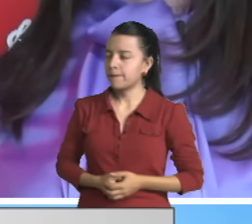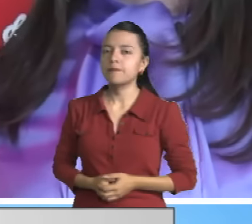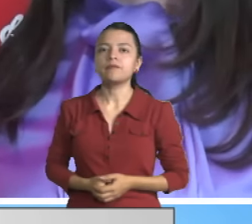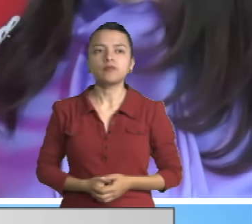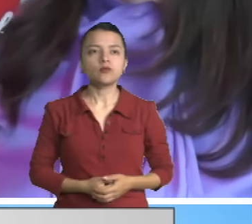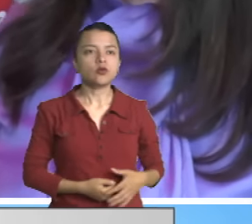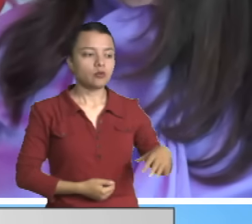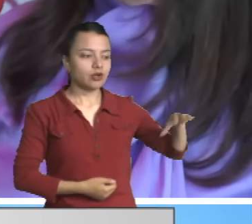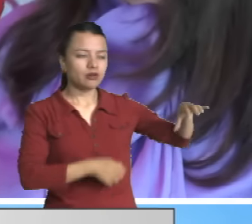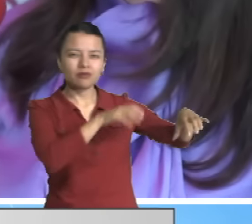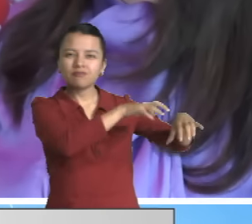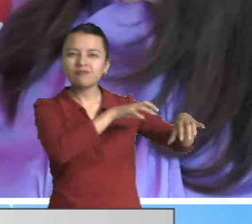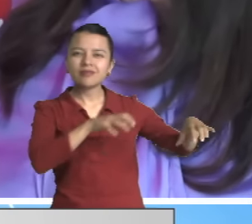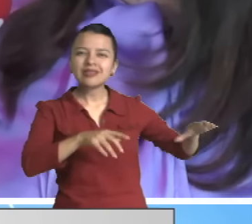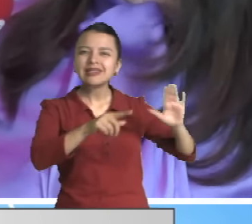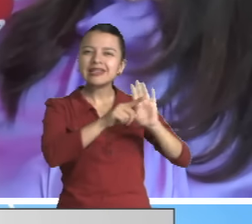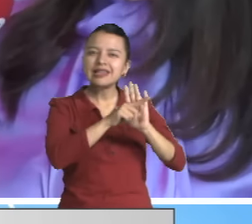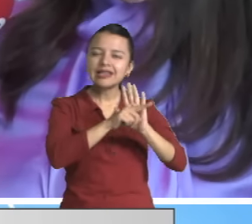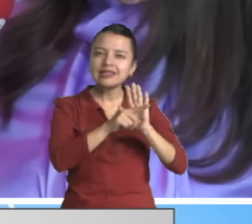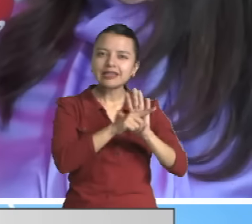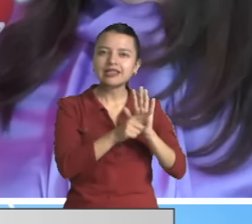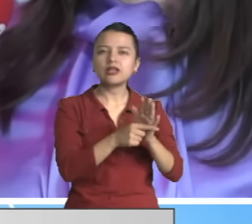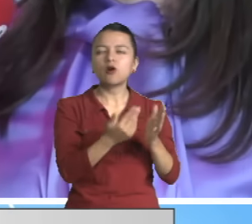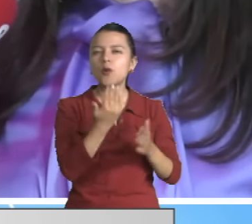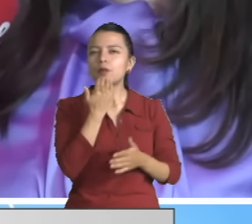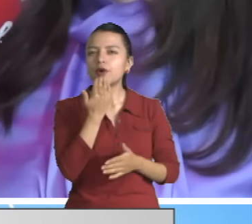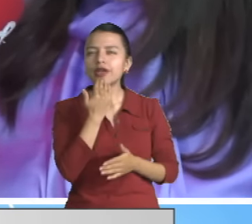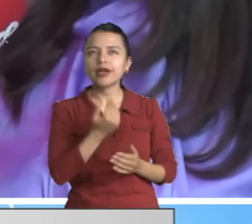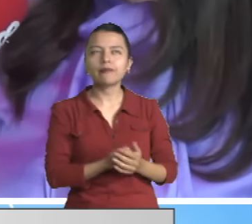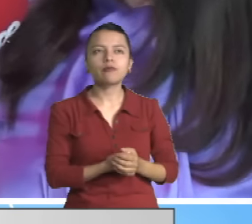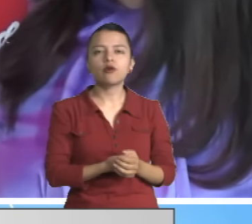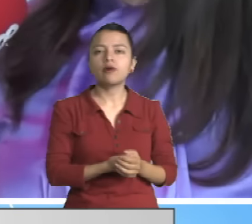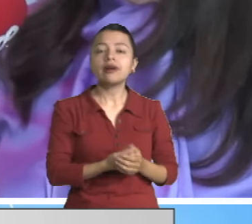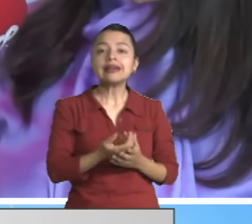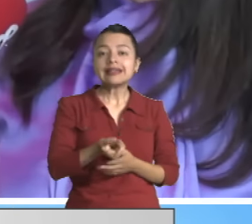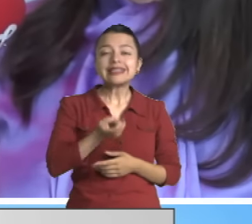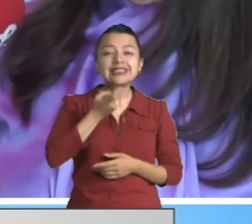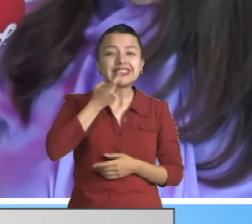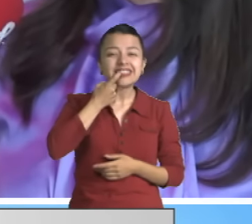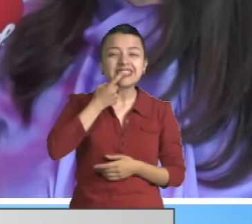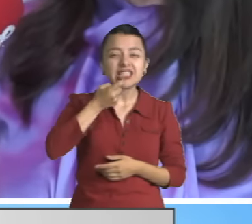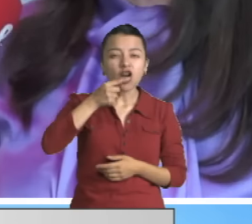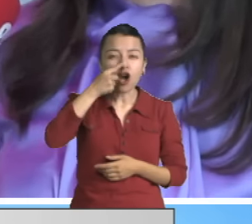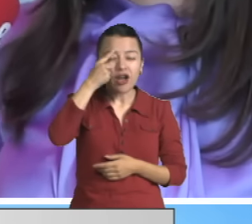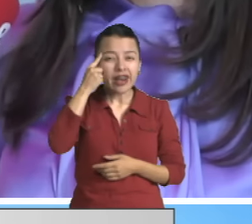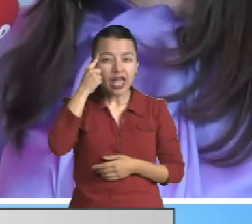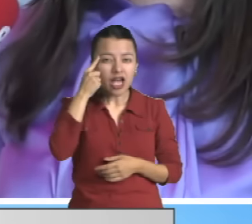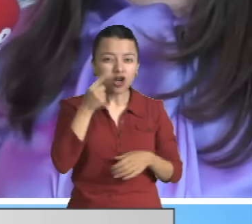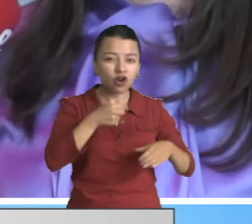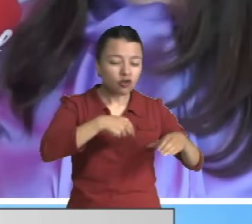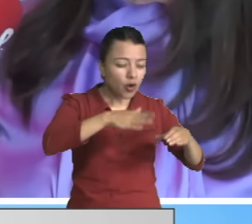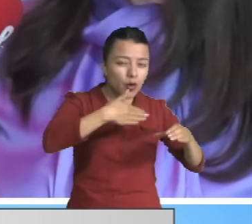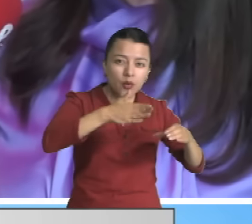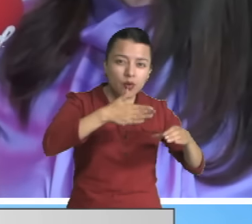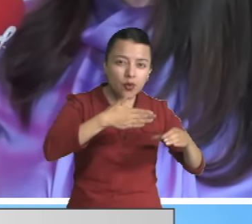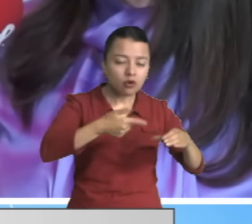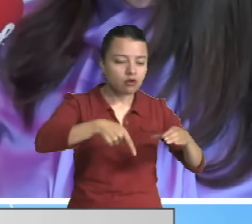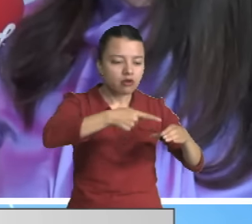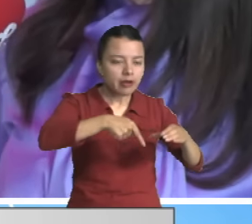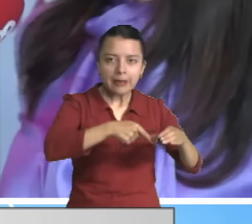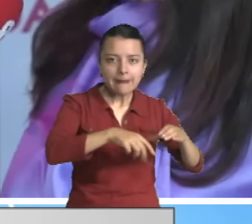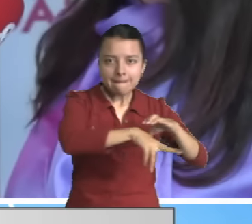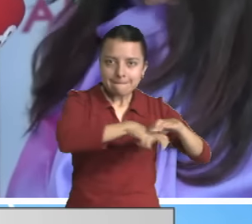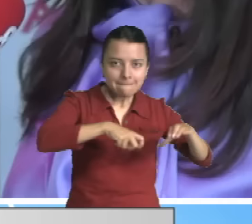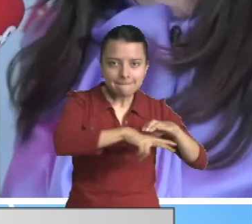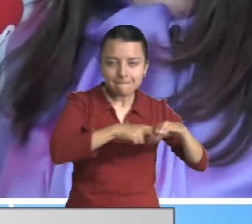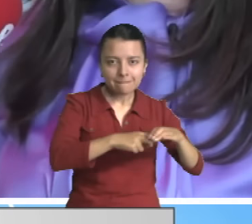de coquización, están en negativo, la menor demanda que hay en el carbón, esto jalonó hacia abajo precisamente toda esta rama de actividad